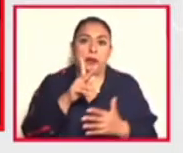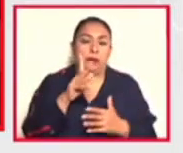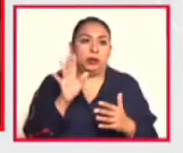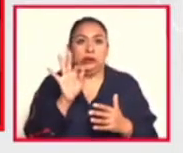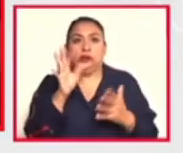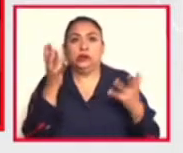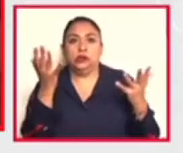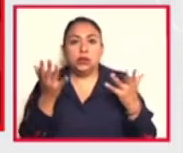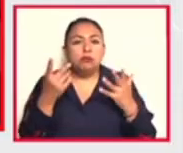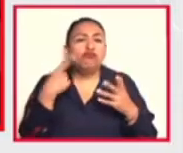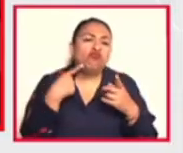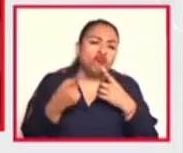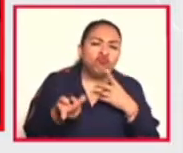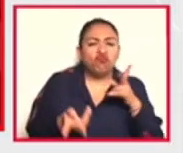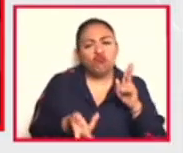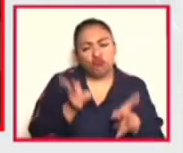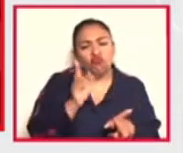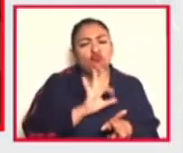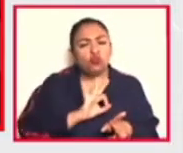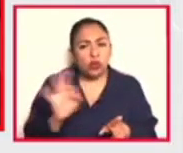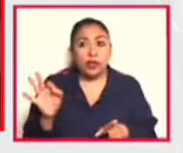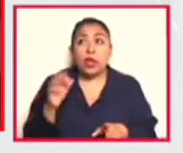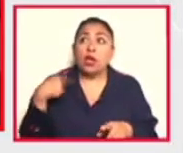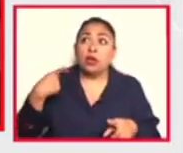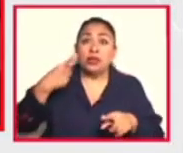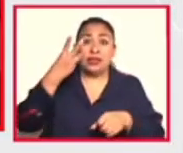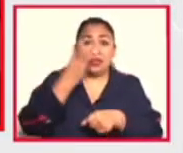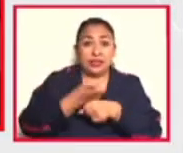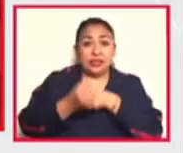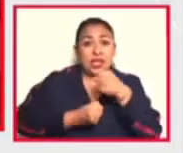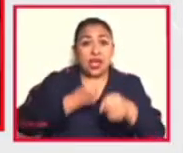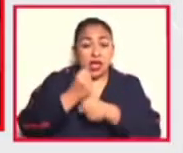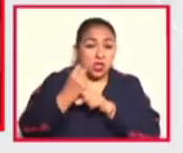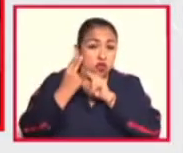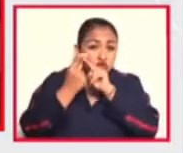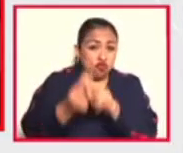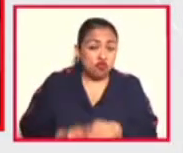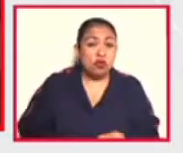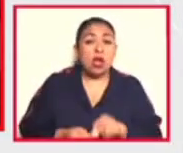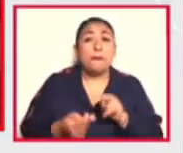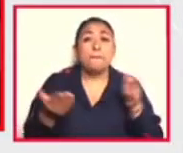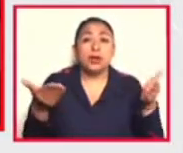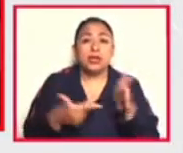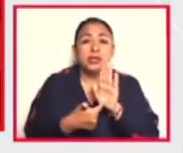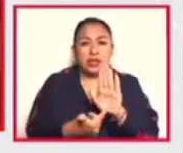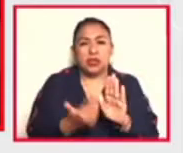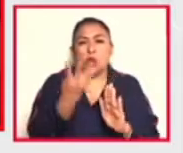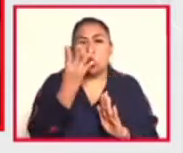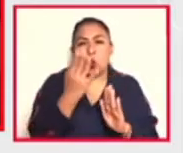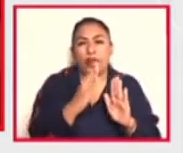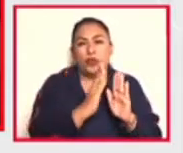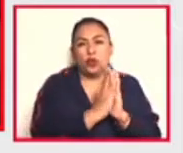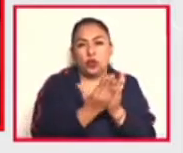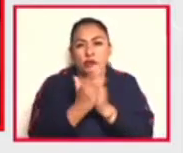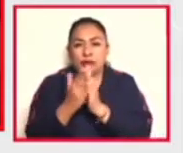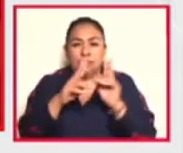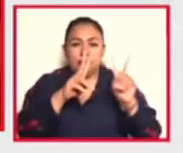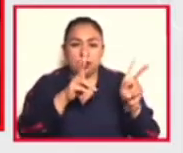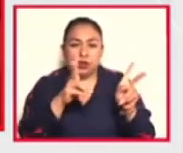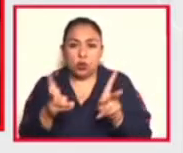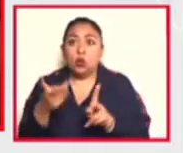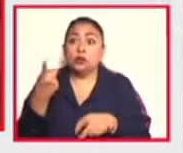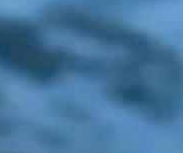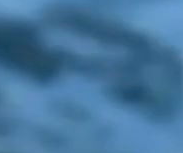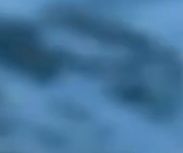la charla, la discusión, celebra su tercer aniversario con la presentación de 4 títulos y una semana con muchas actividades.